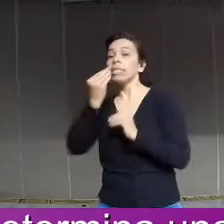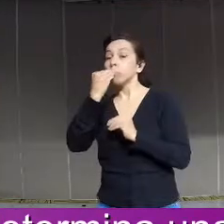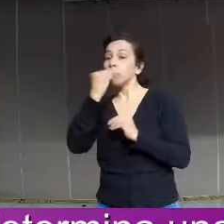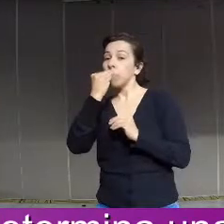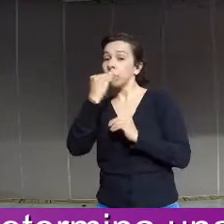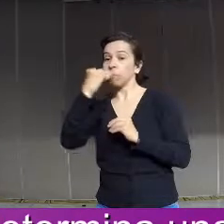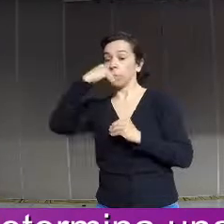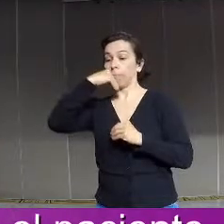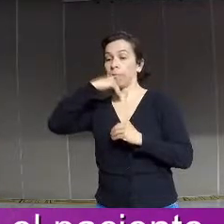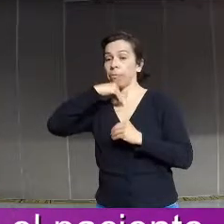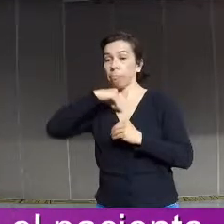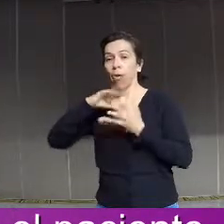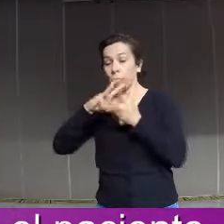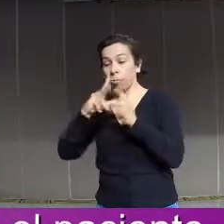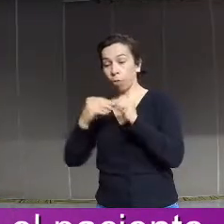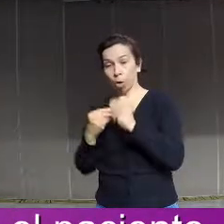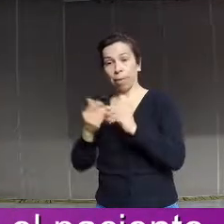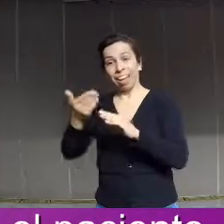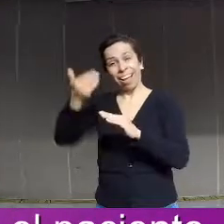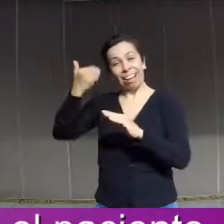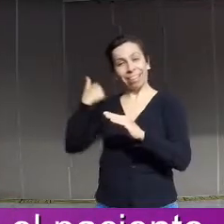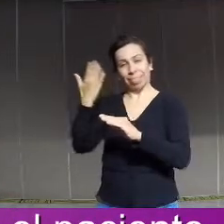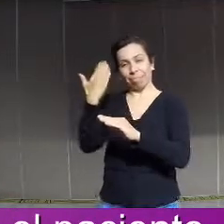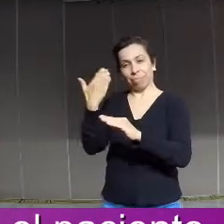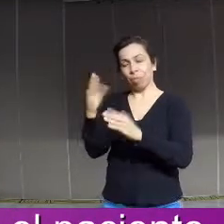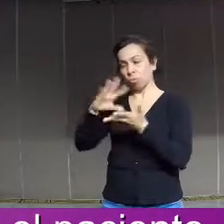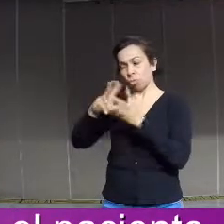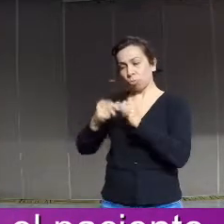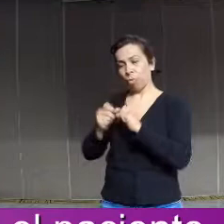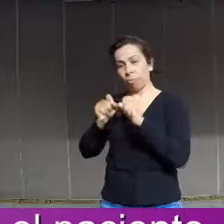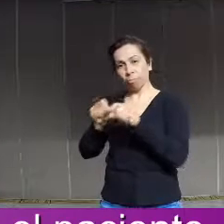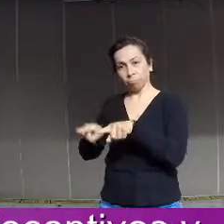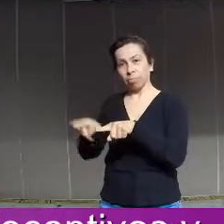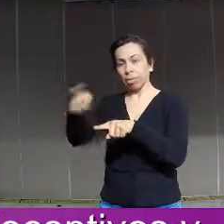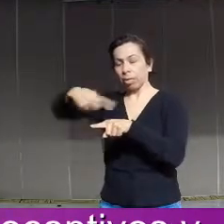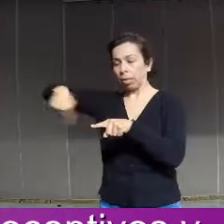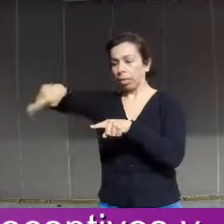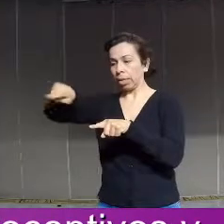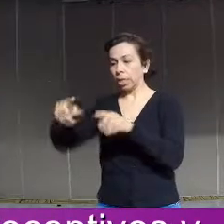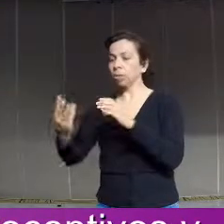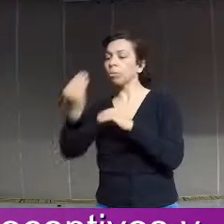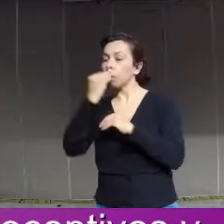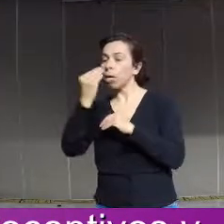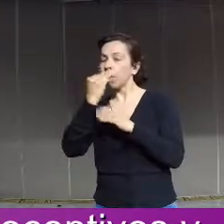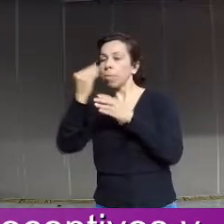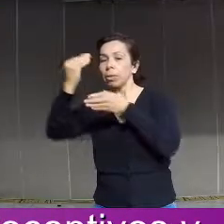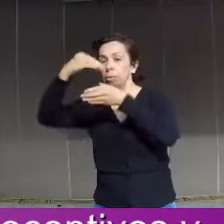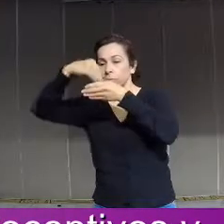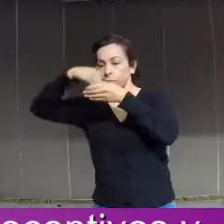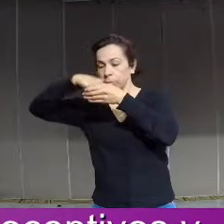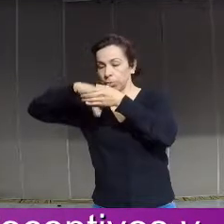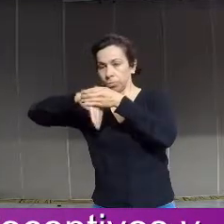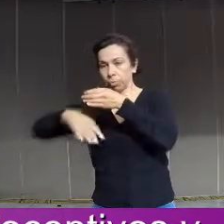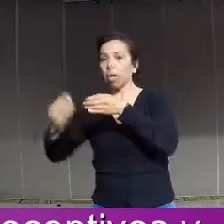Era lo que decíamos ayer, que los trastornos en la sensibilidad superficial y profunda van a cambiar el registro